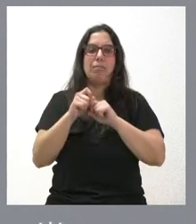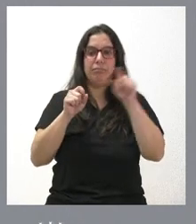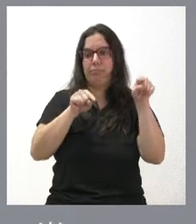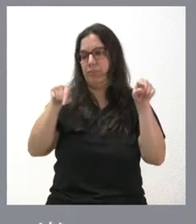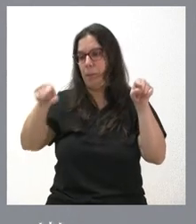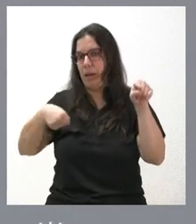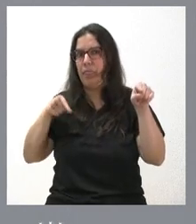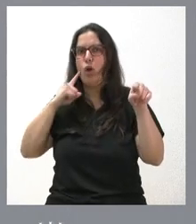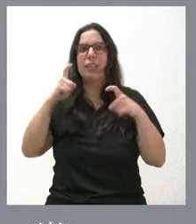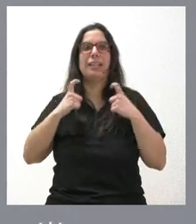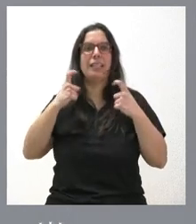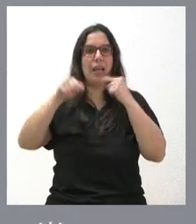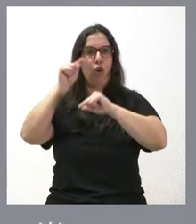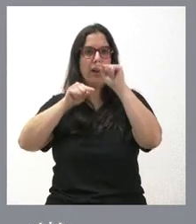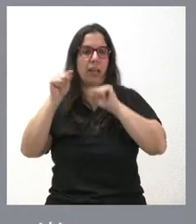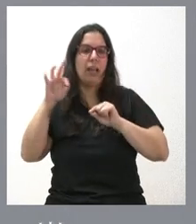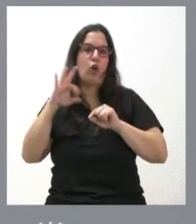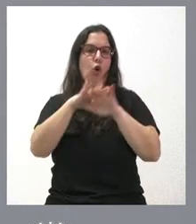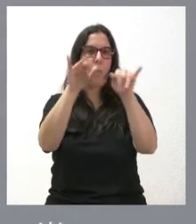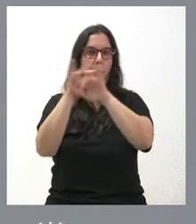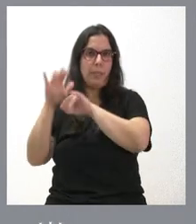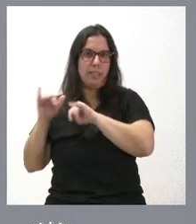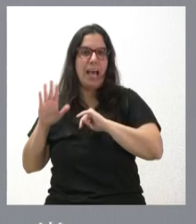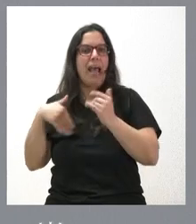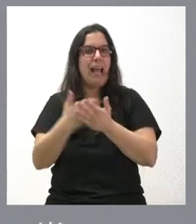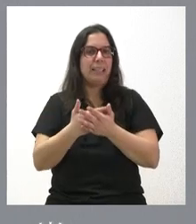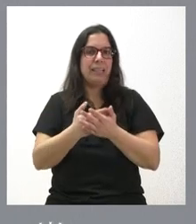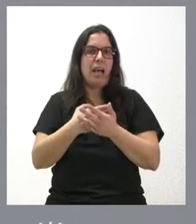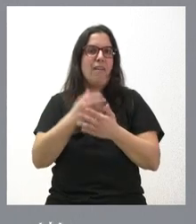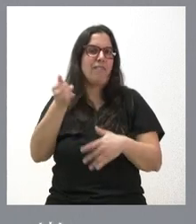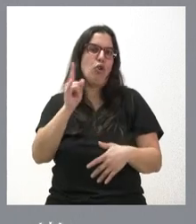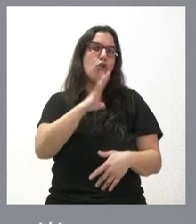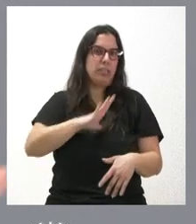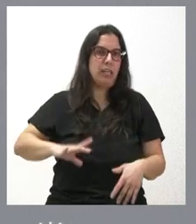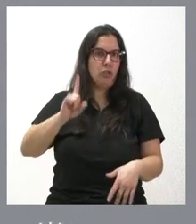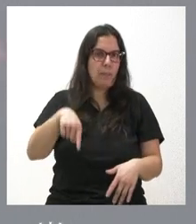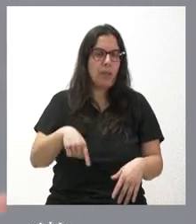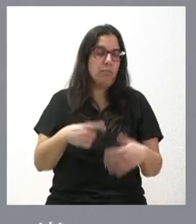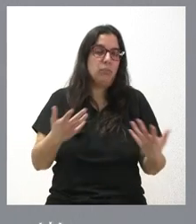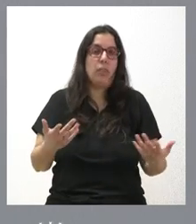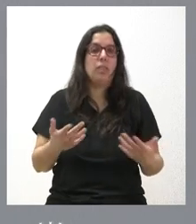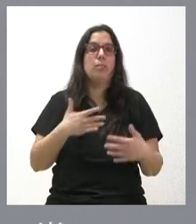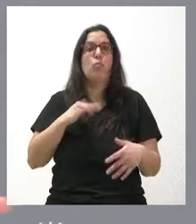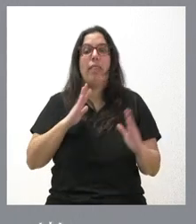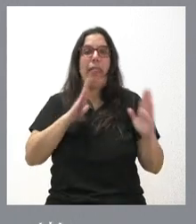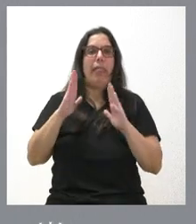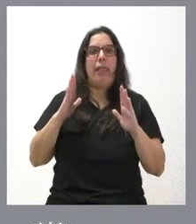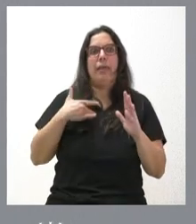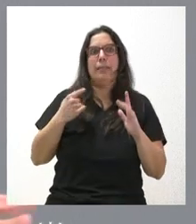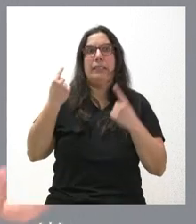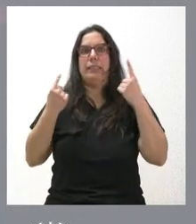pues ir corrigiendo las mismas incluso a través de personal interino y entre medias pues puede hab algún tipo de decalaje